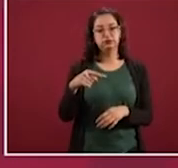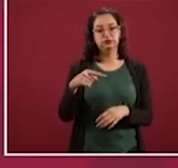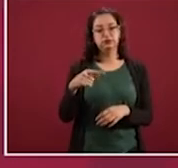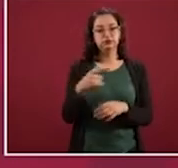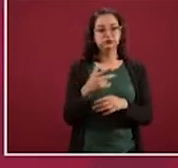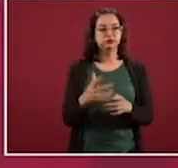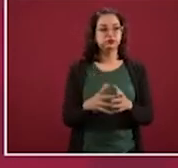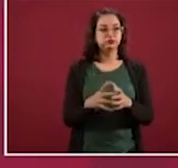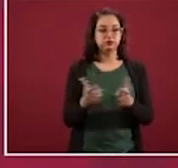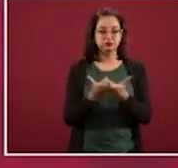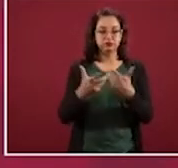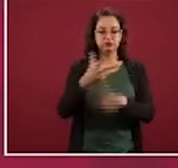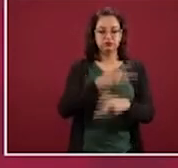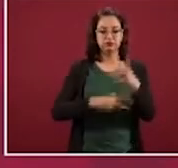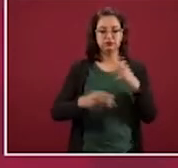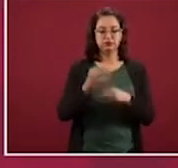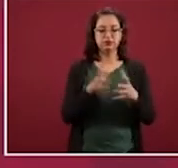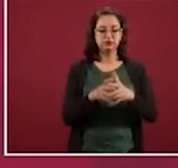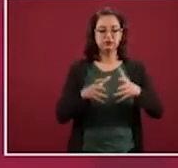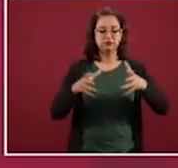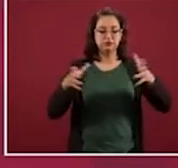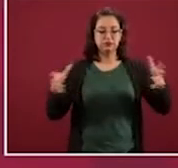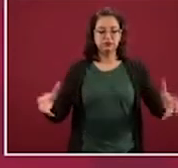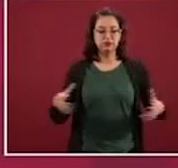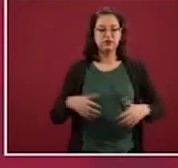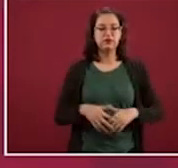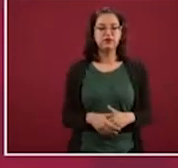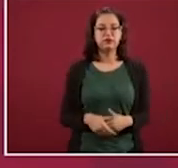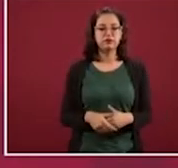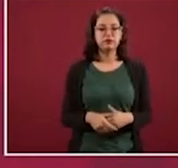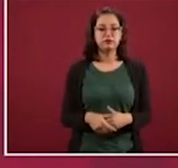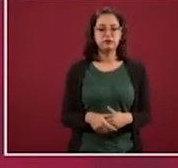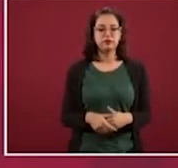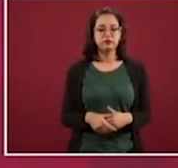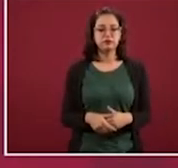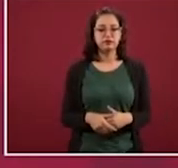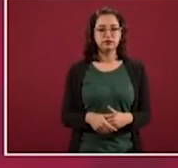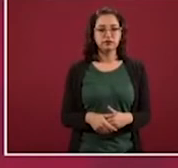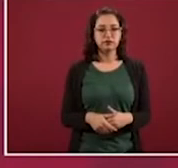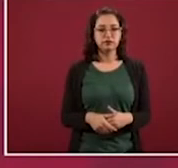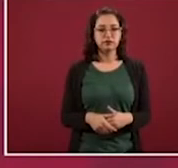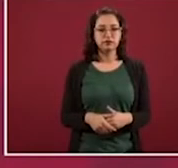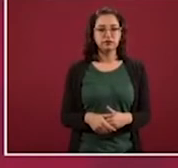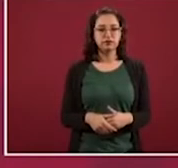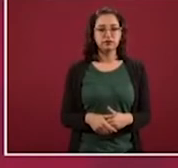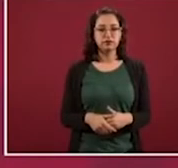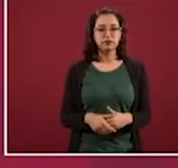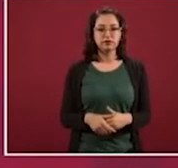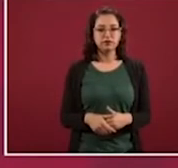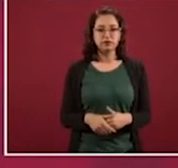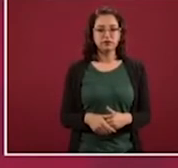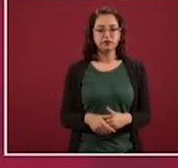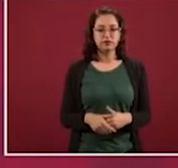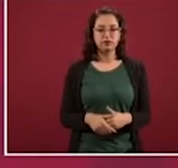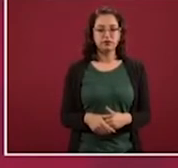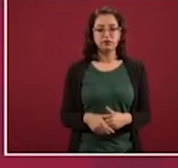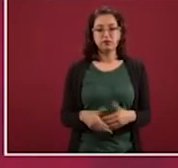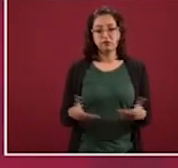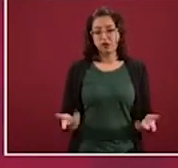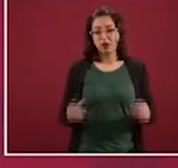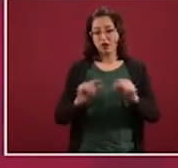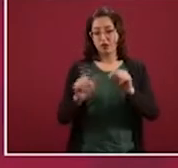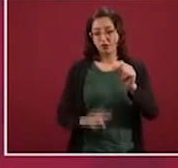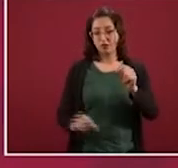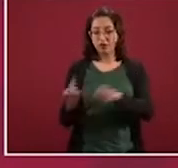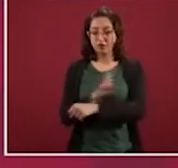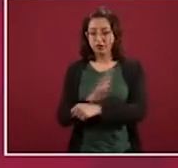el crecimiento económico del país no solo beneficia a méxico